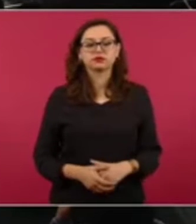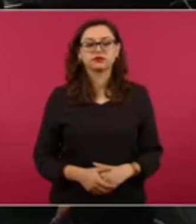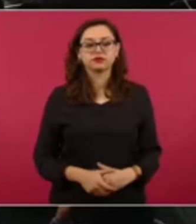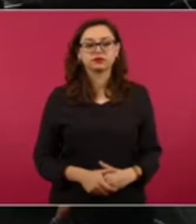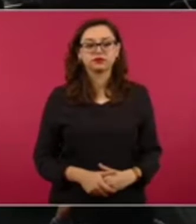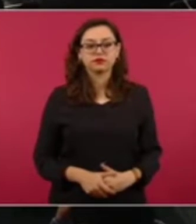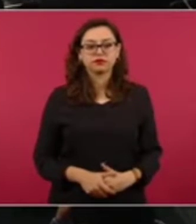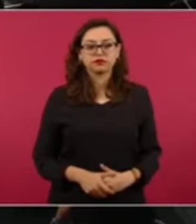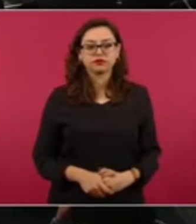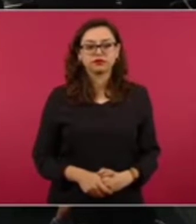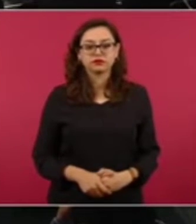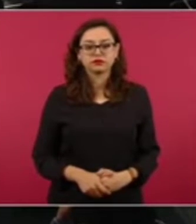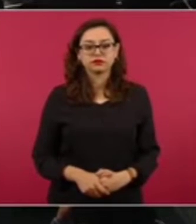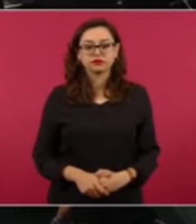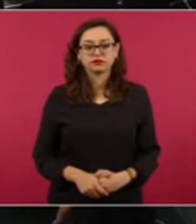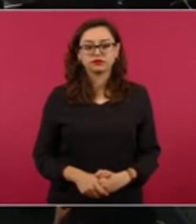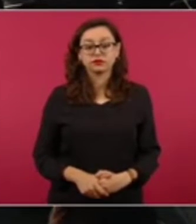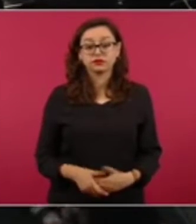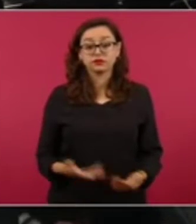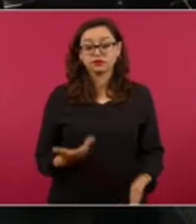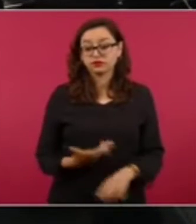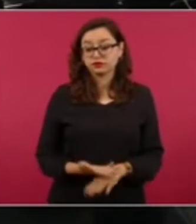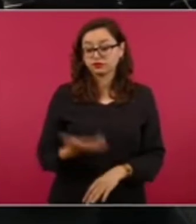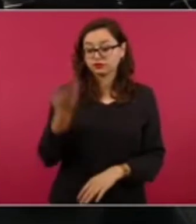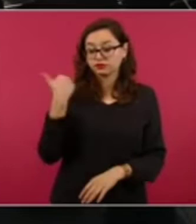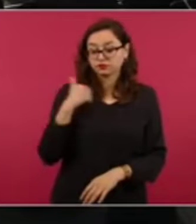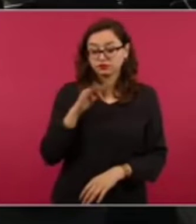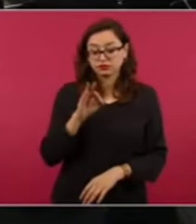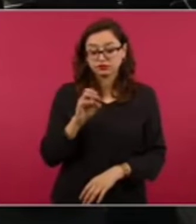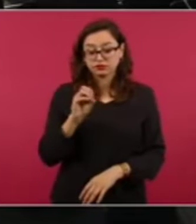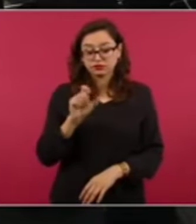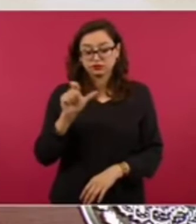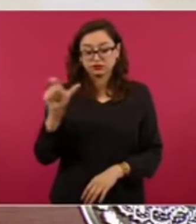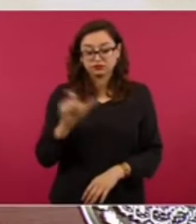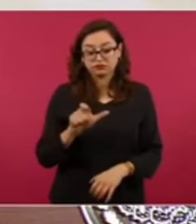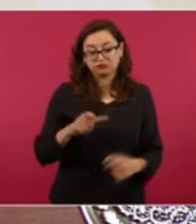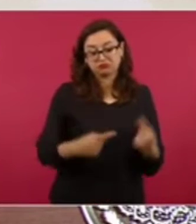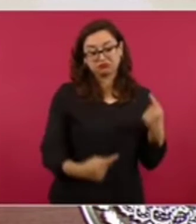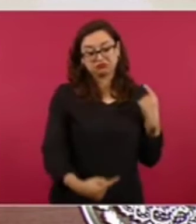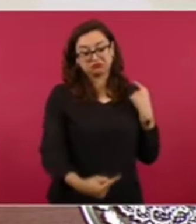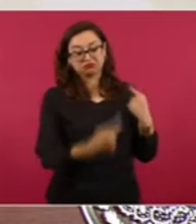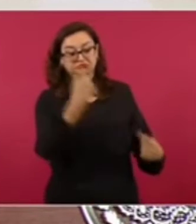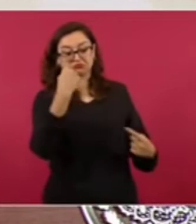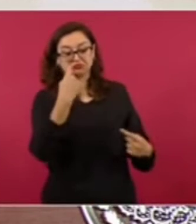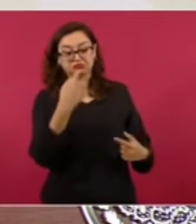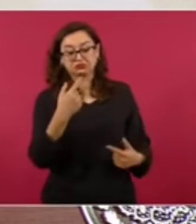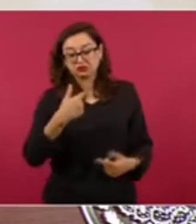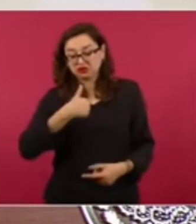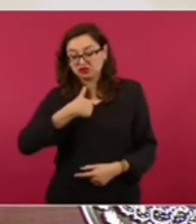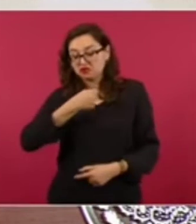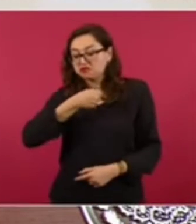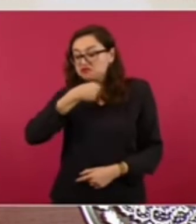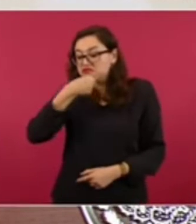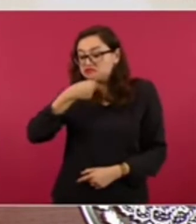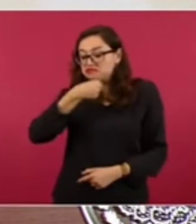de que decía Fox que yo era un viejito, que ya estaba chocheando.